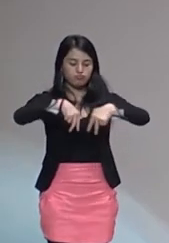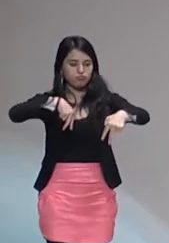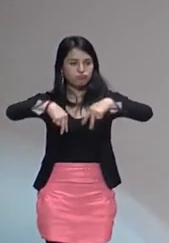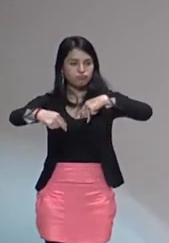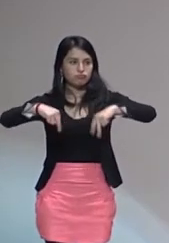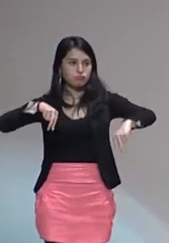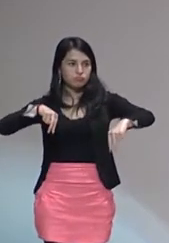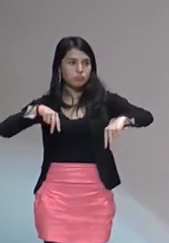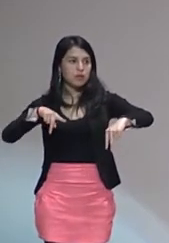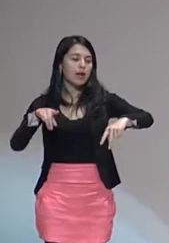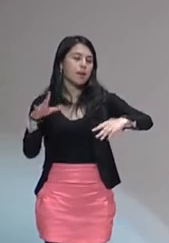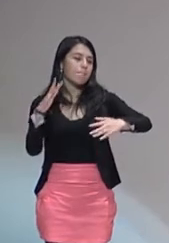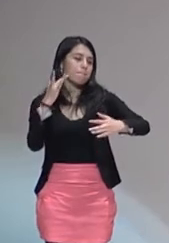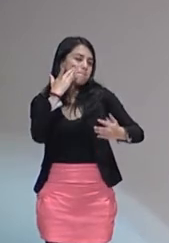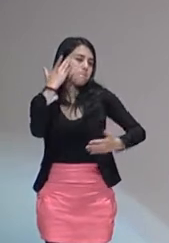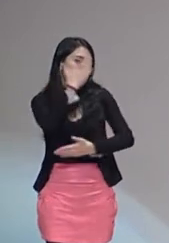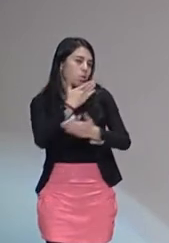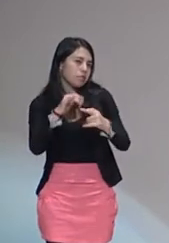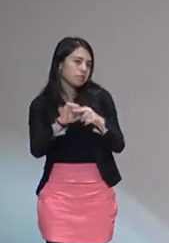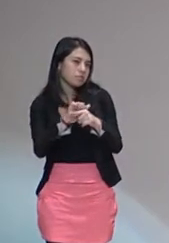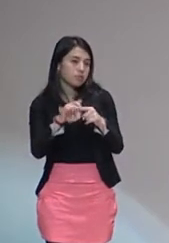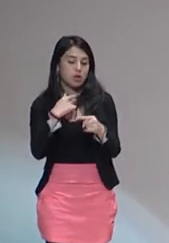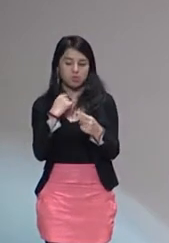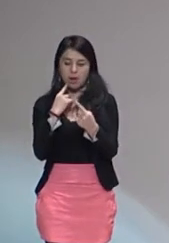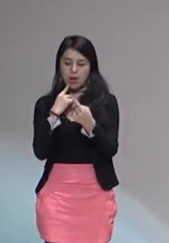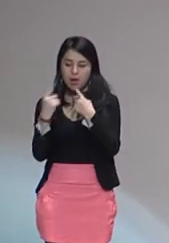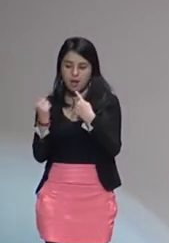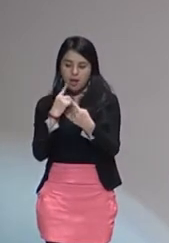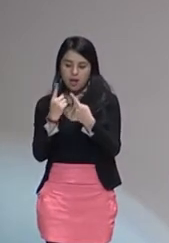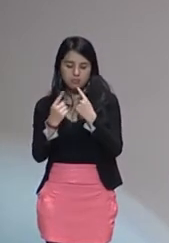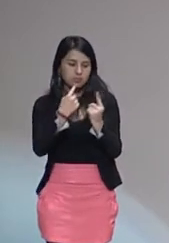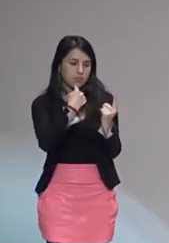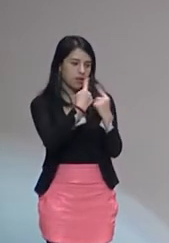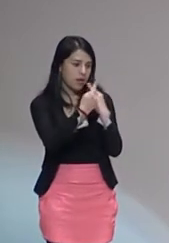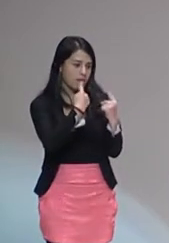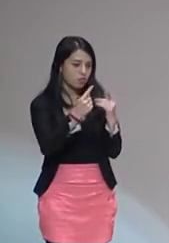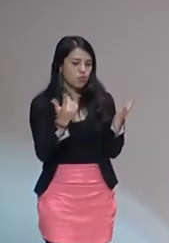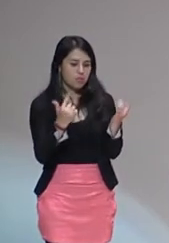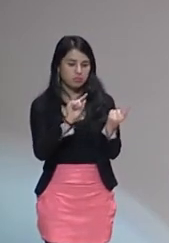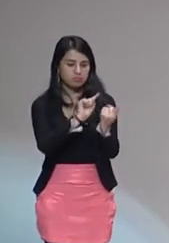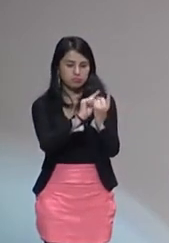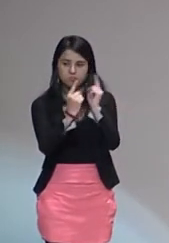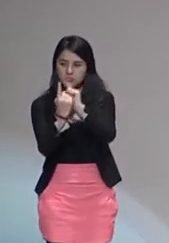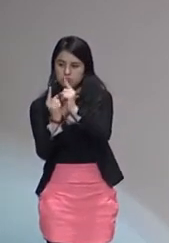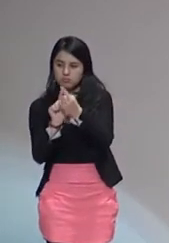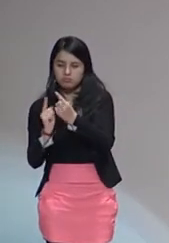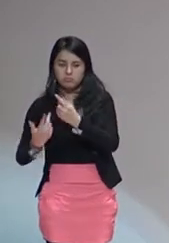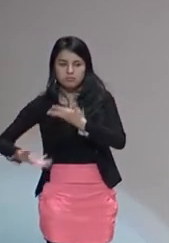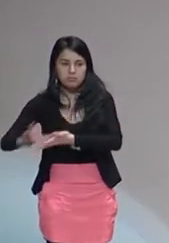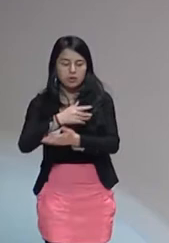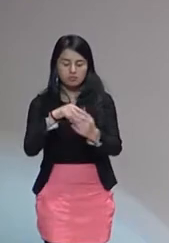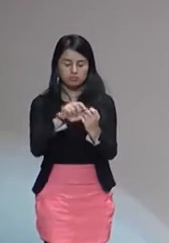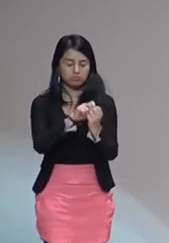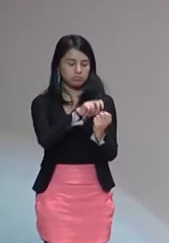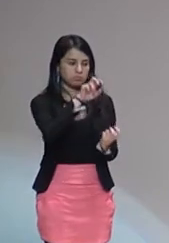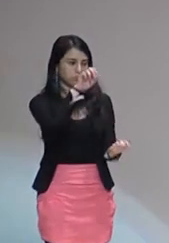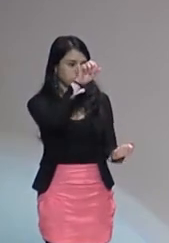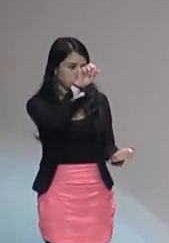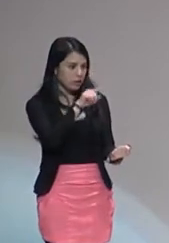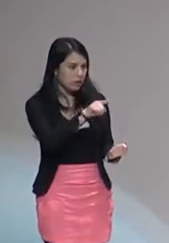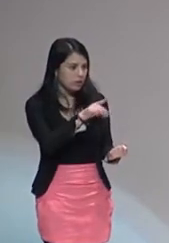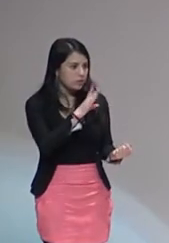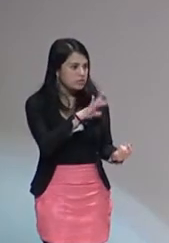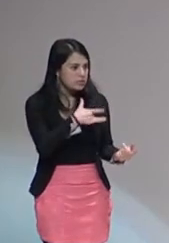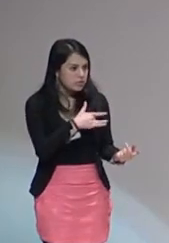pero en la simulación están conversando con el otro, se están encontrando con el otro, están descubriendo lo que el